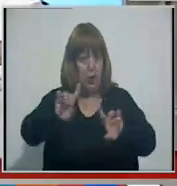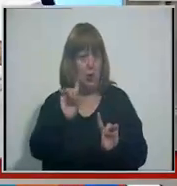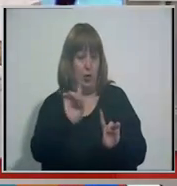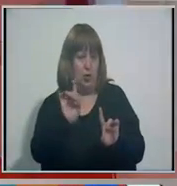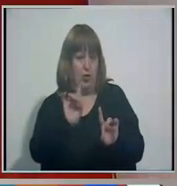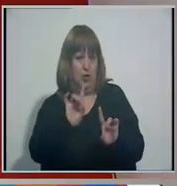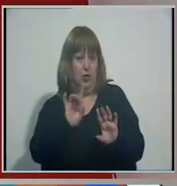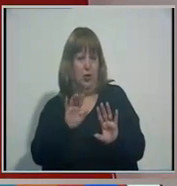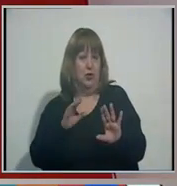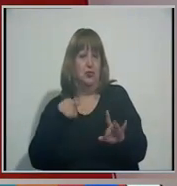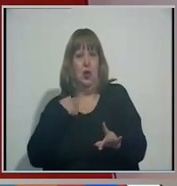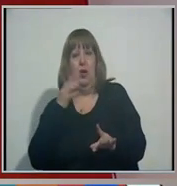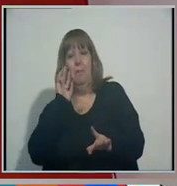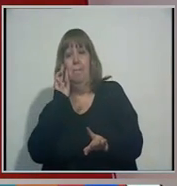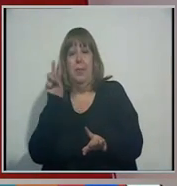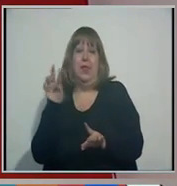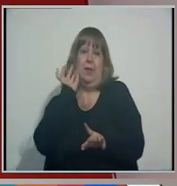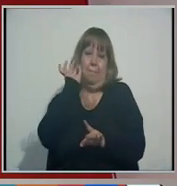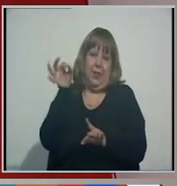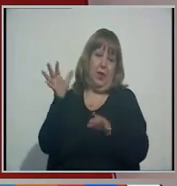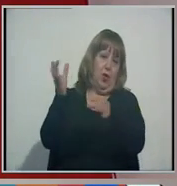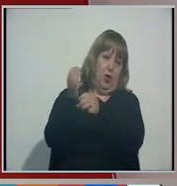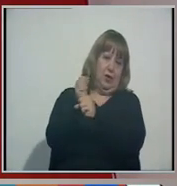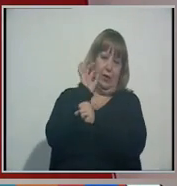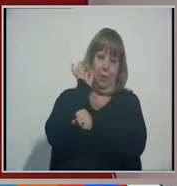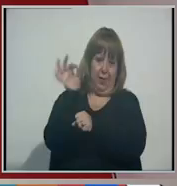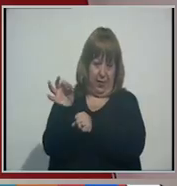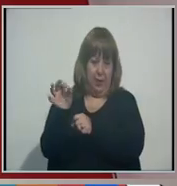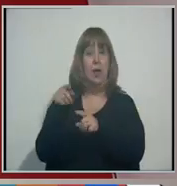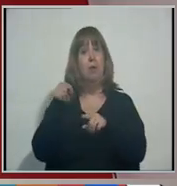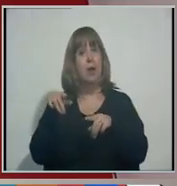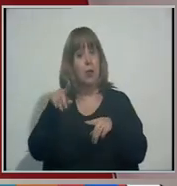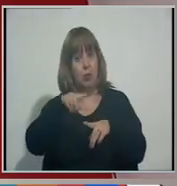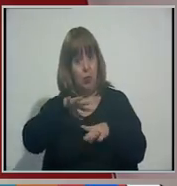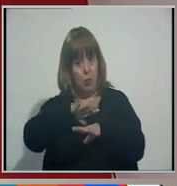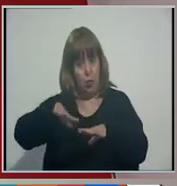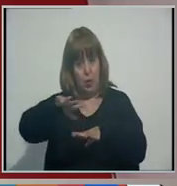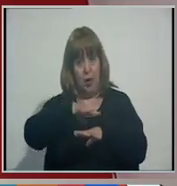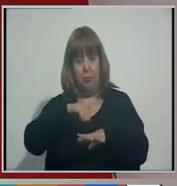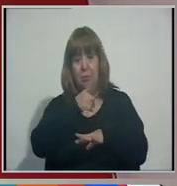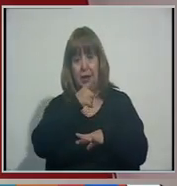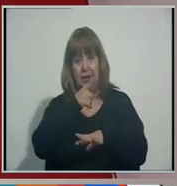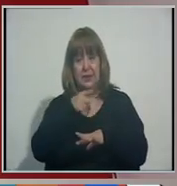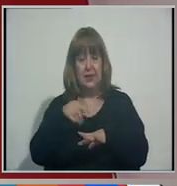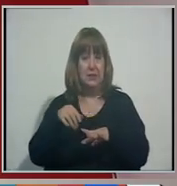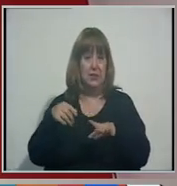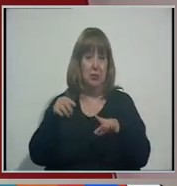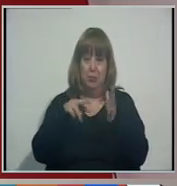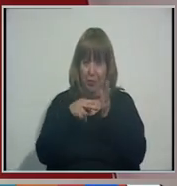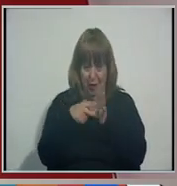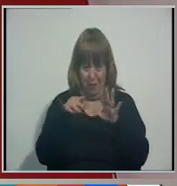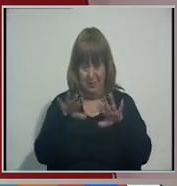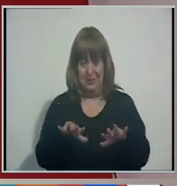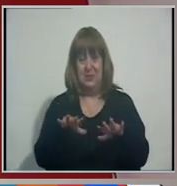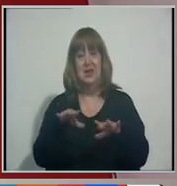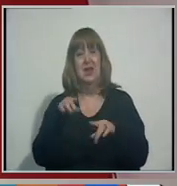pasaba en el micro o de lejos, claro. Pero ese lugar, hay muchos lugares rotos, hoy día me he dado